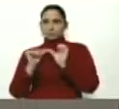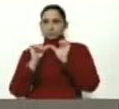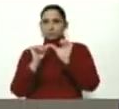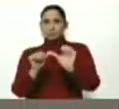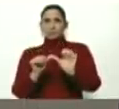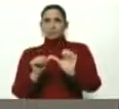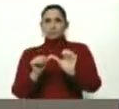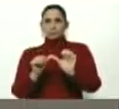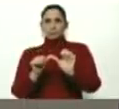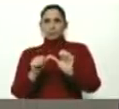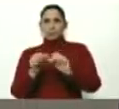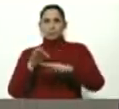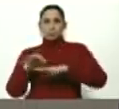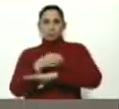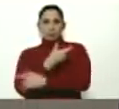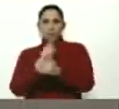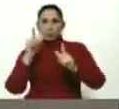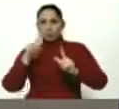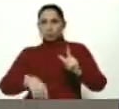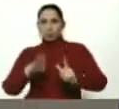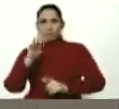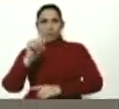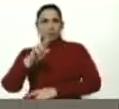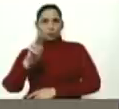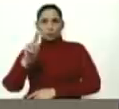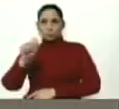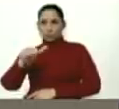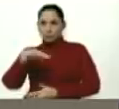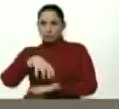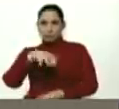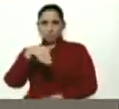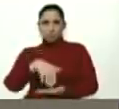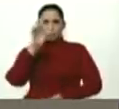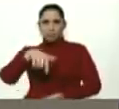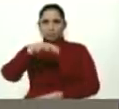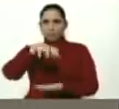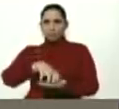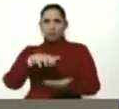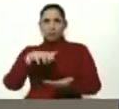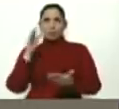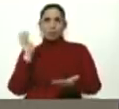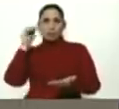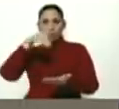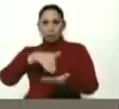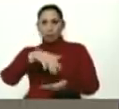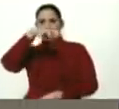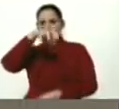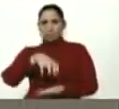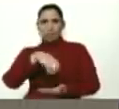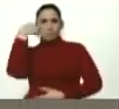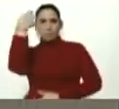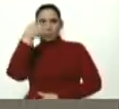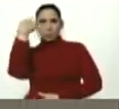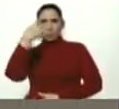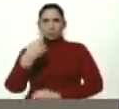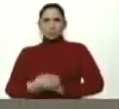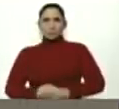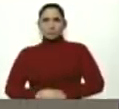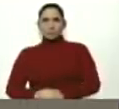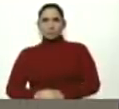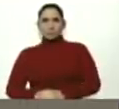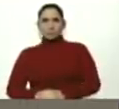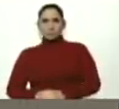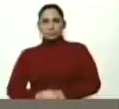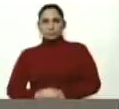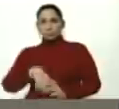en el municipio de Libertador, en Baruta del estado Miranda, en el estado Aragua, en el estado Apure, en